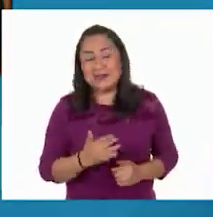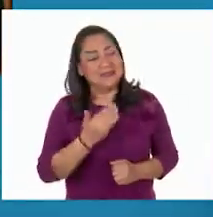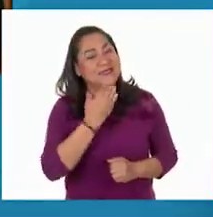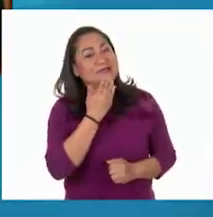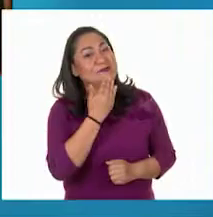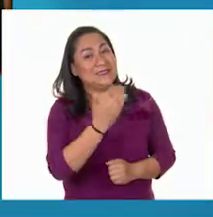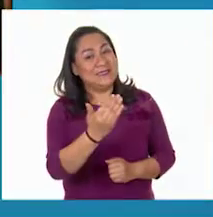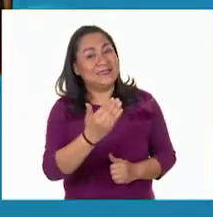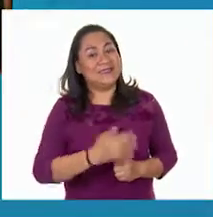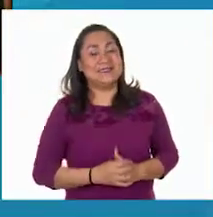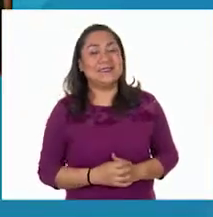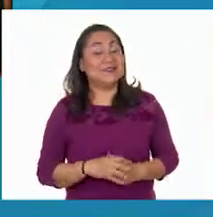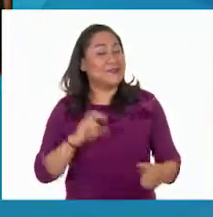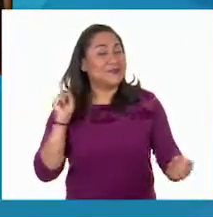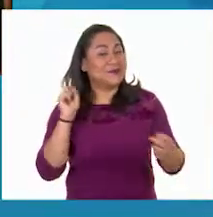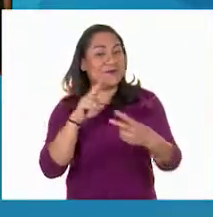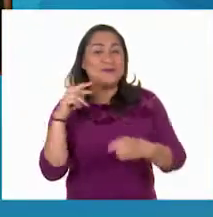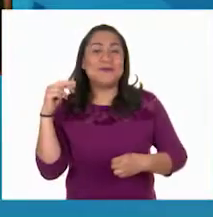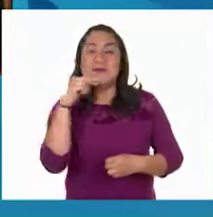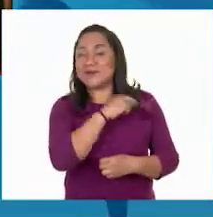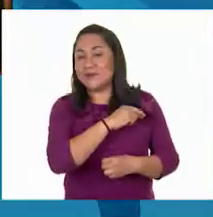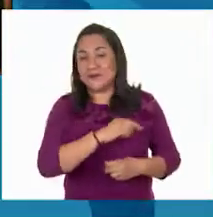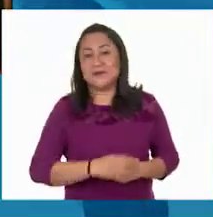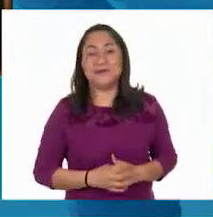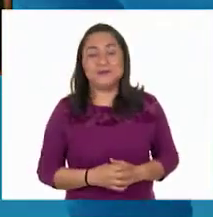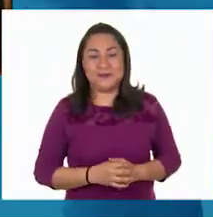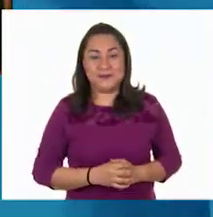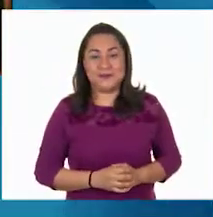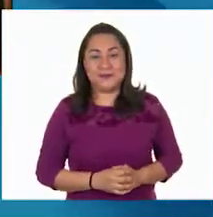bien! ¡Nos vemos pronto!